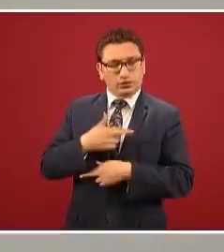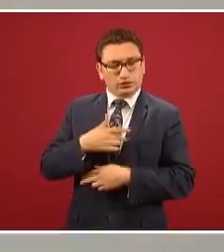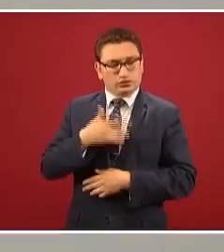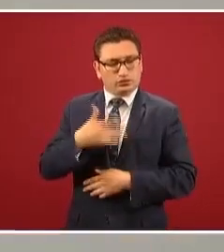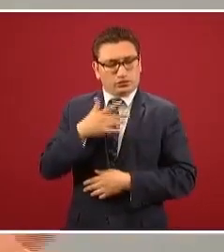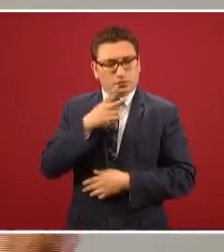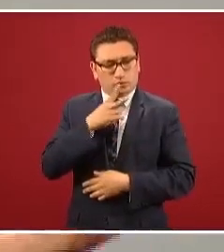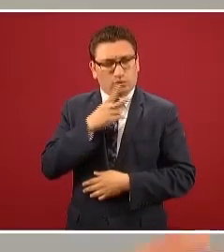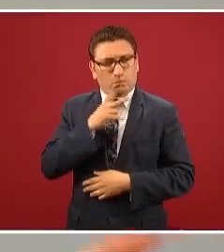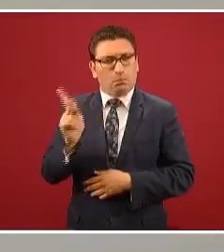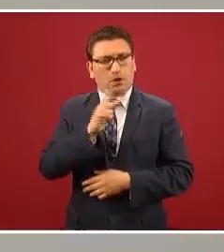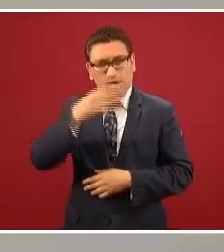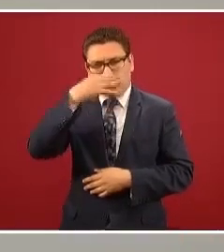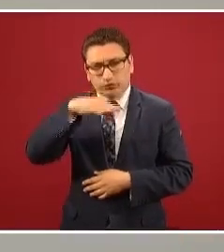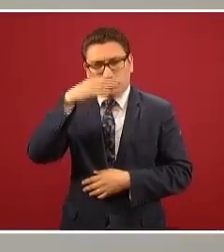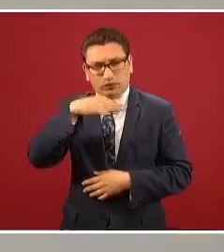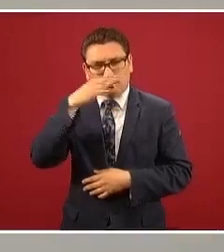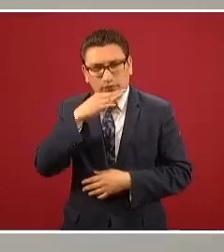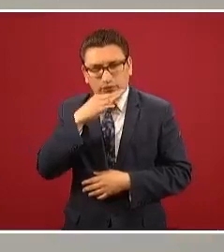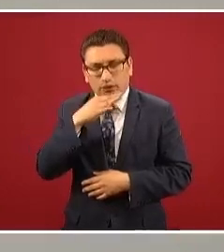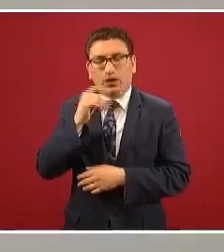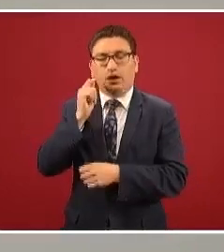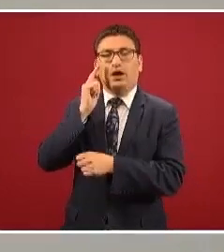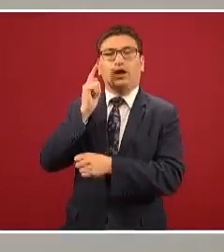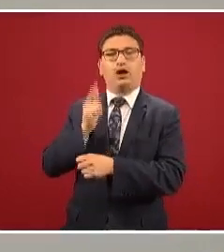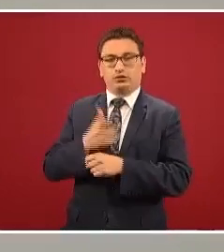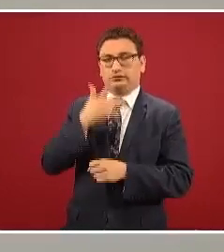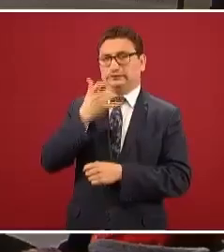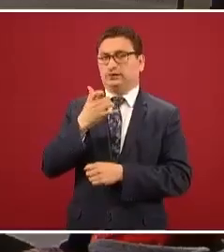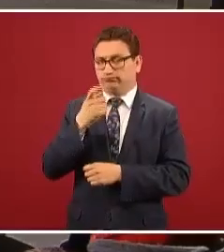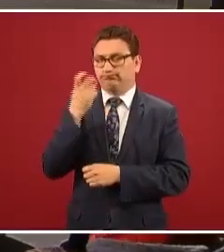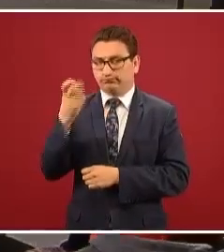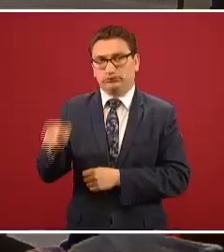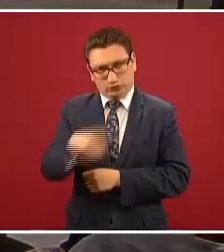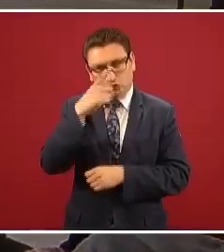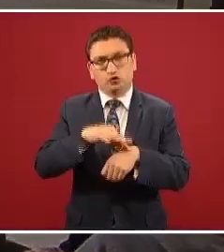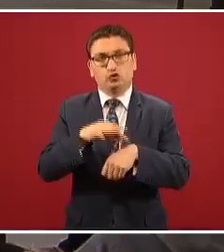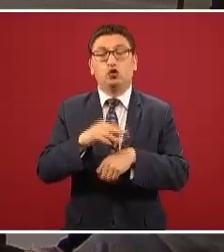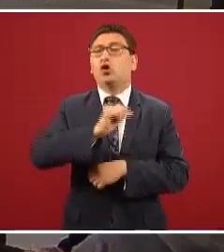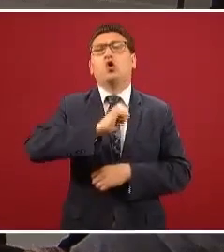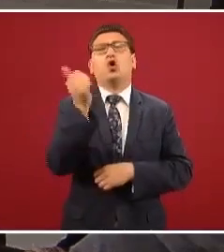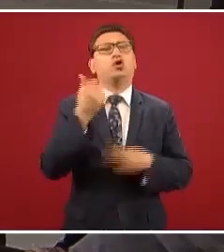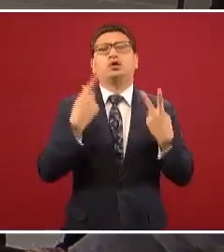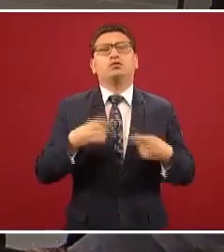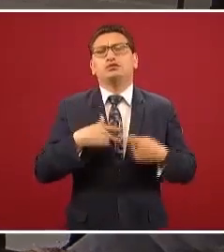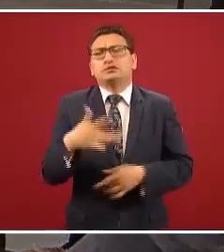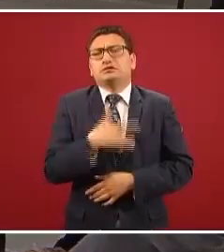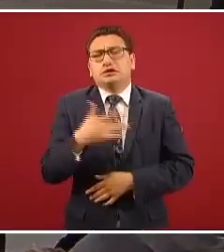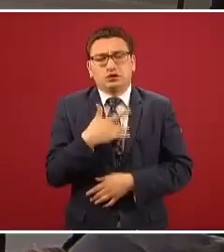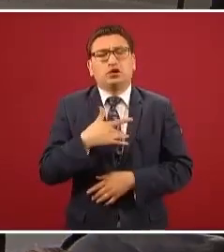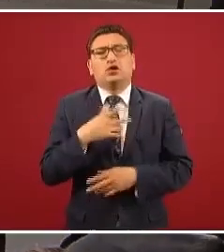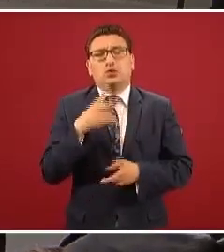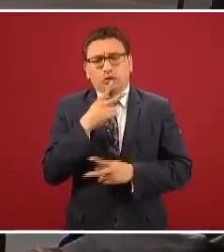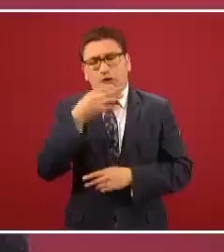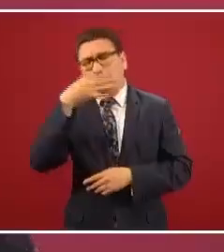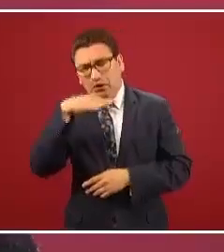un catarro o de una enfermedad respiratoria más avanzada. Todos los demás que te presentaran síntomas respiratorios